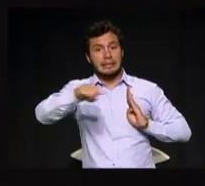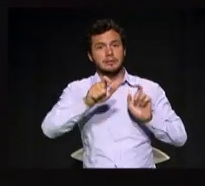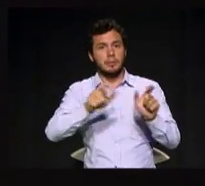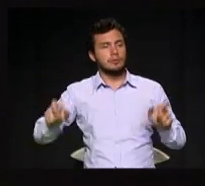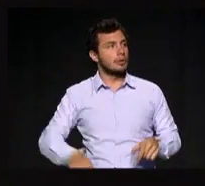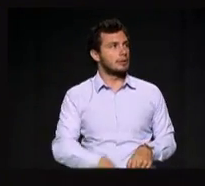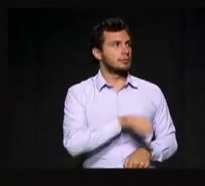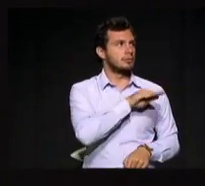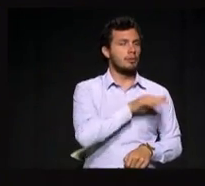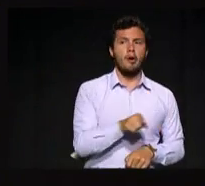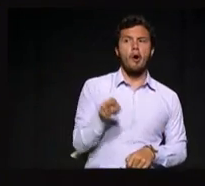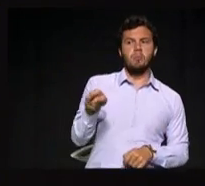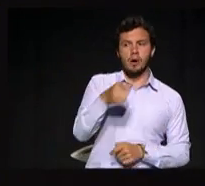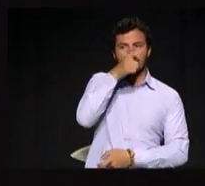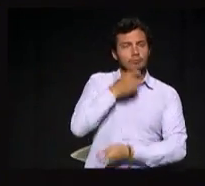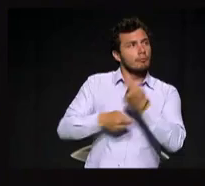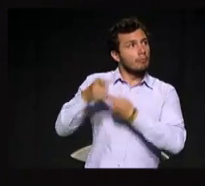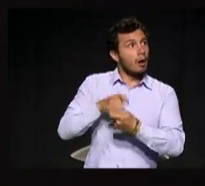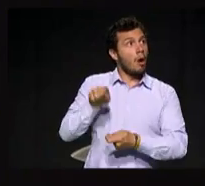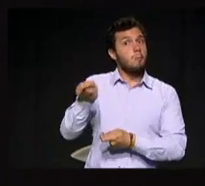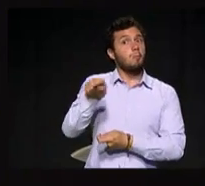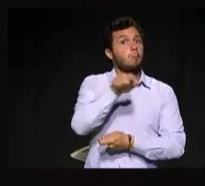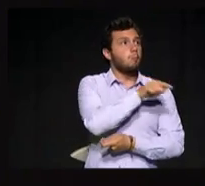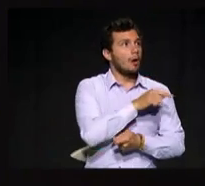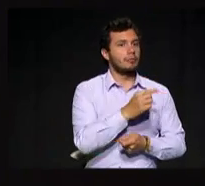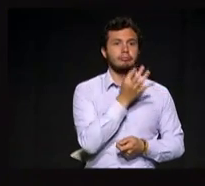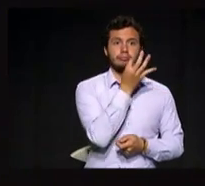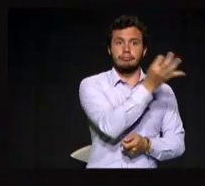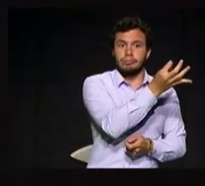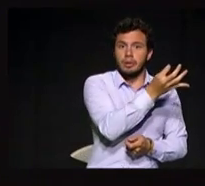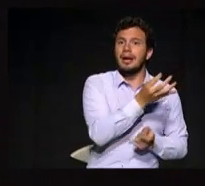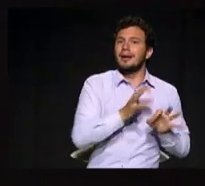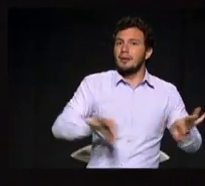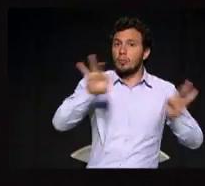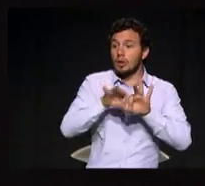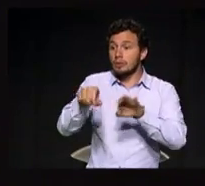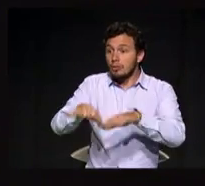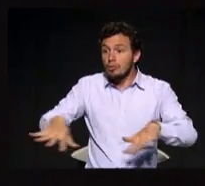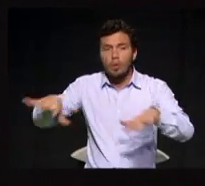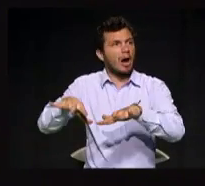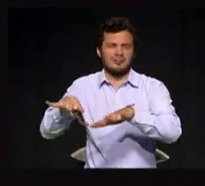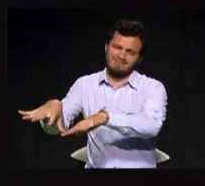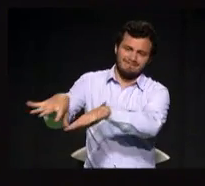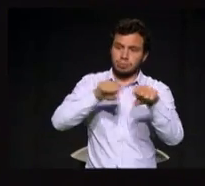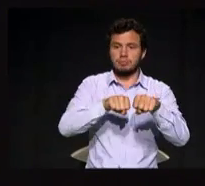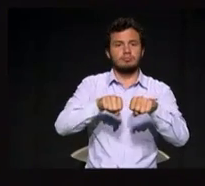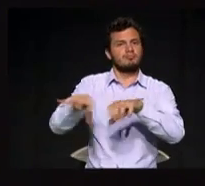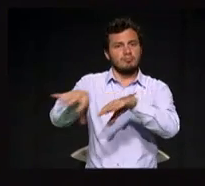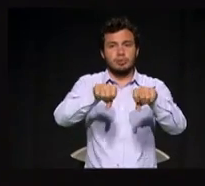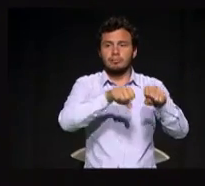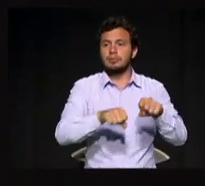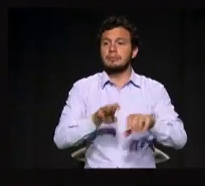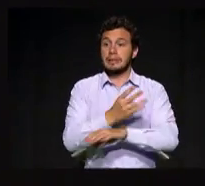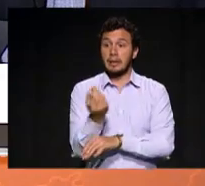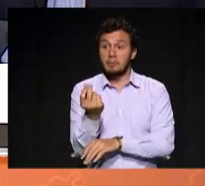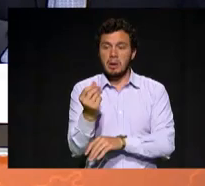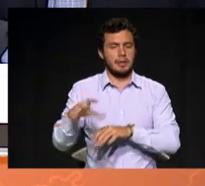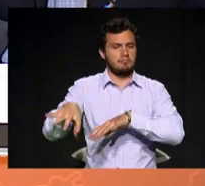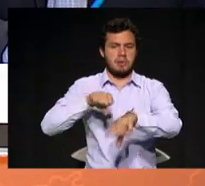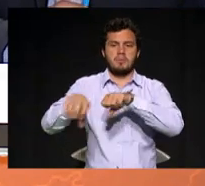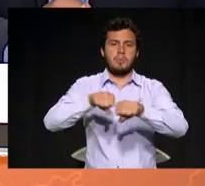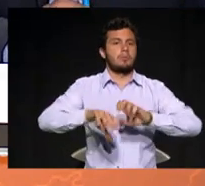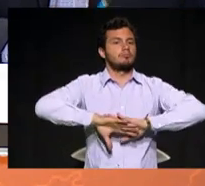por ejemplo las ollas de vicio y hay que hacer extinción de dominio extinción de dominios o las decisiones máquinas y le vamos quitando la plata a los criminales muy bien gracias